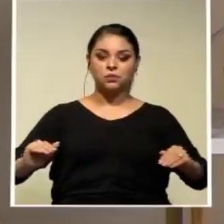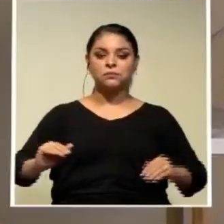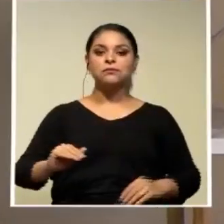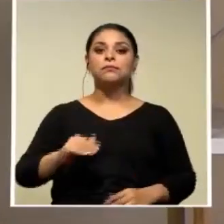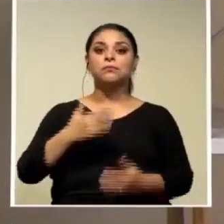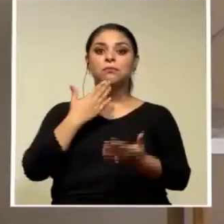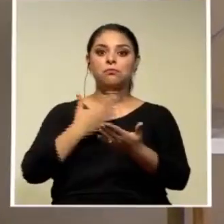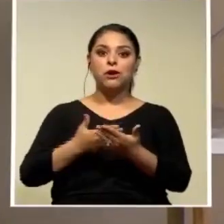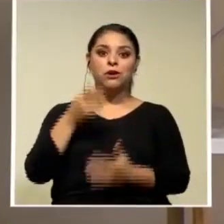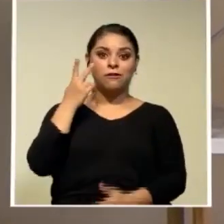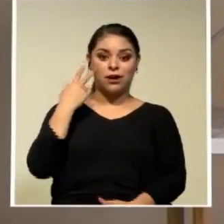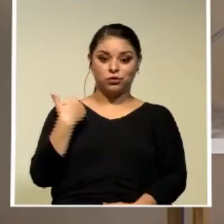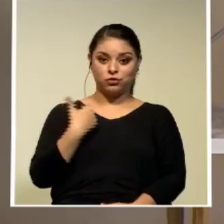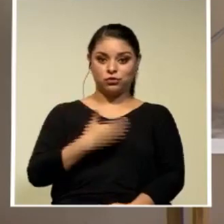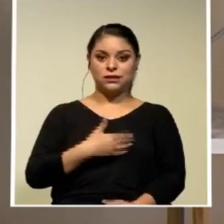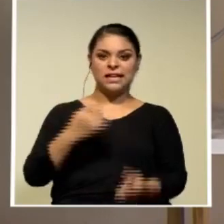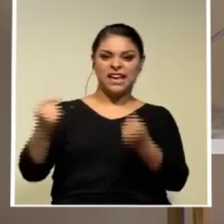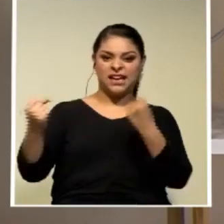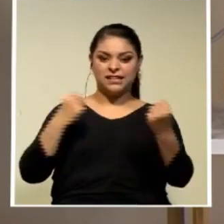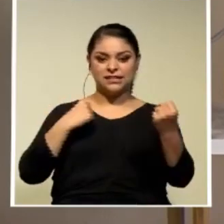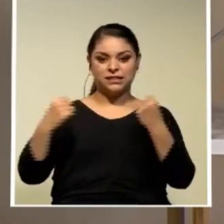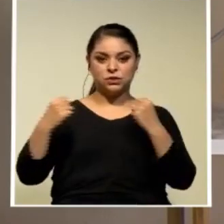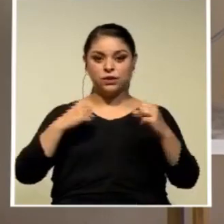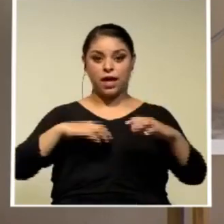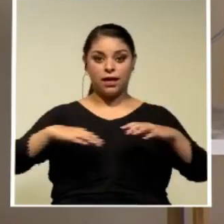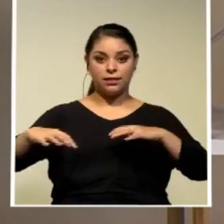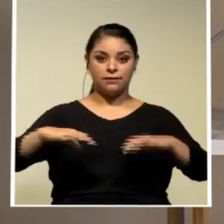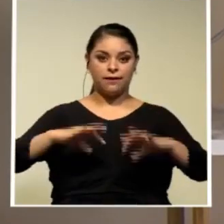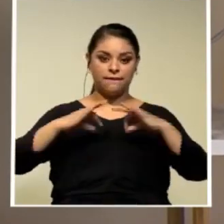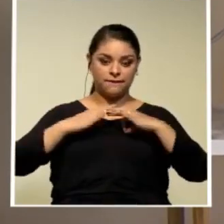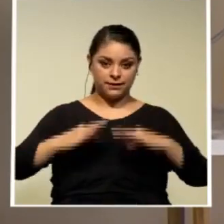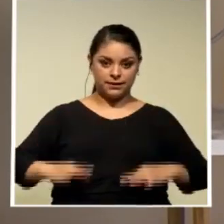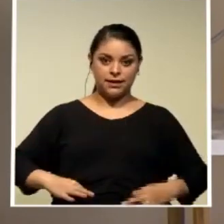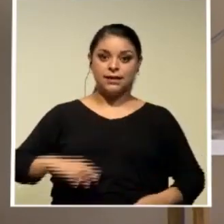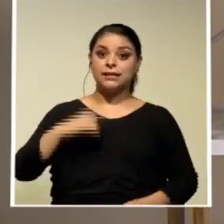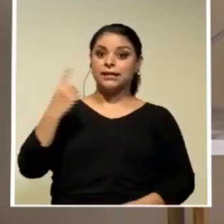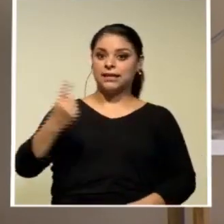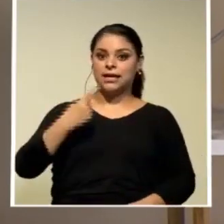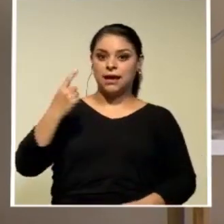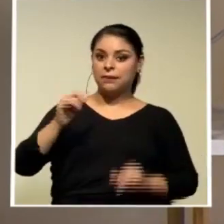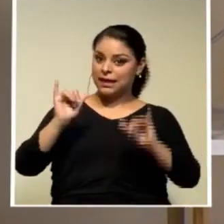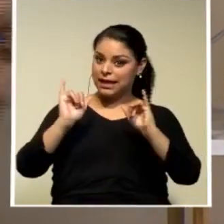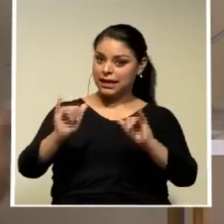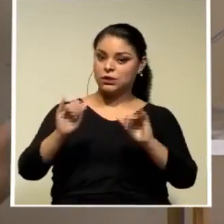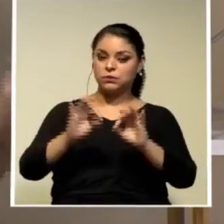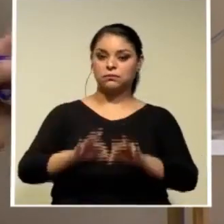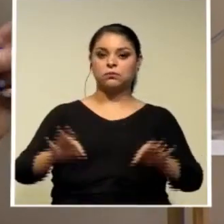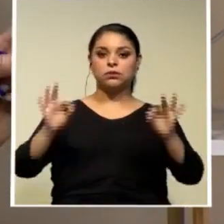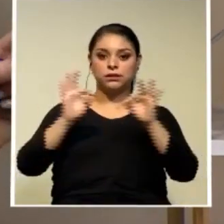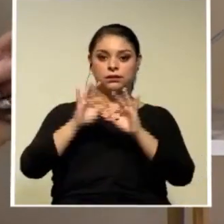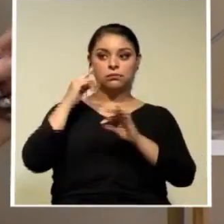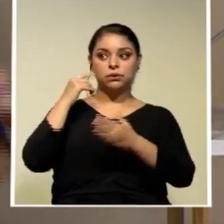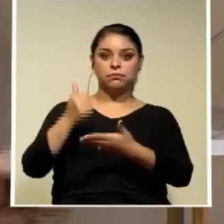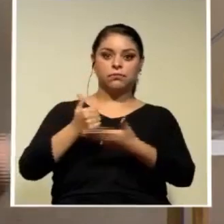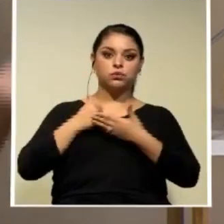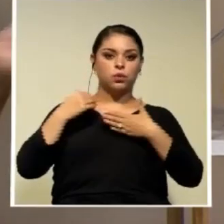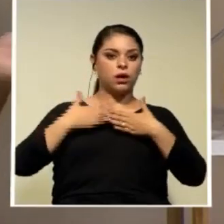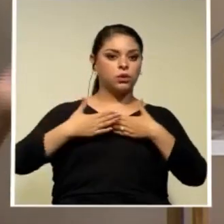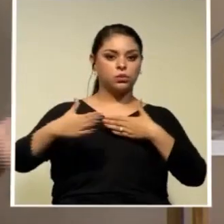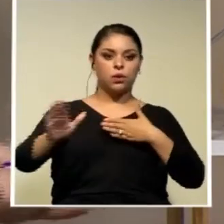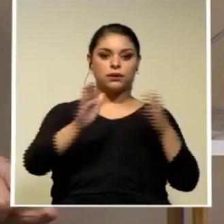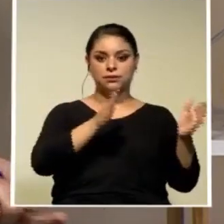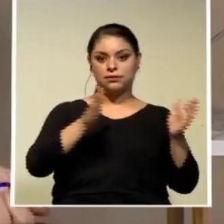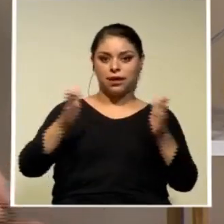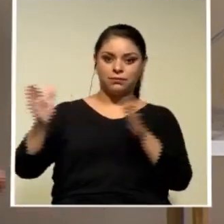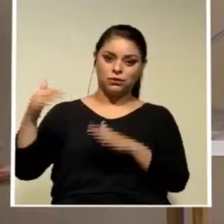cuando nosotros hacemos ejercicio, actividad física, siempre eso es importante porque nos va a servir para todas las etapas de nuestra vida. Desde